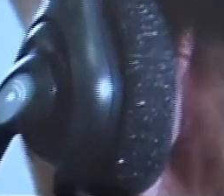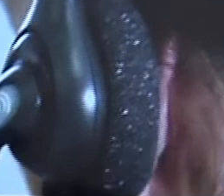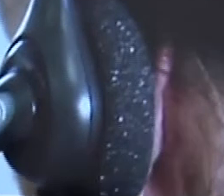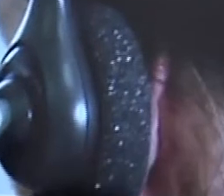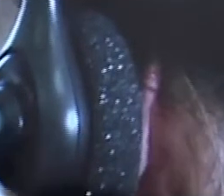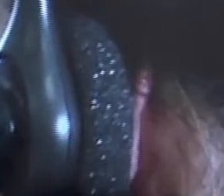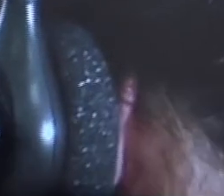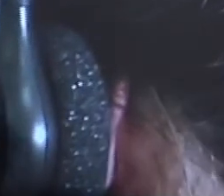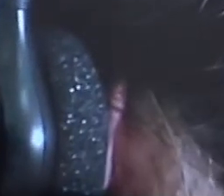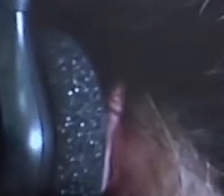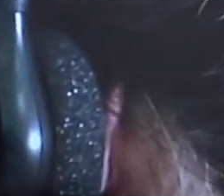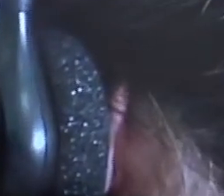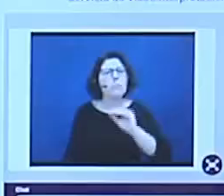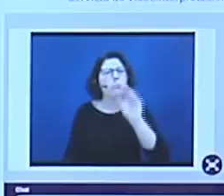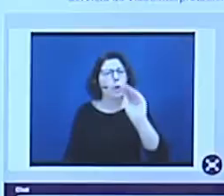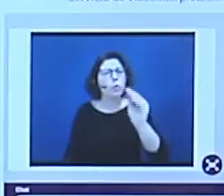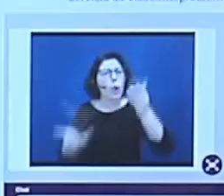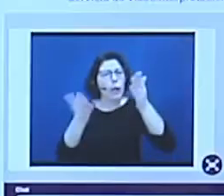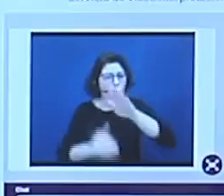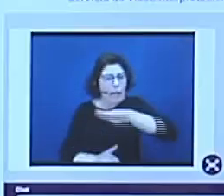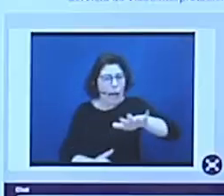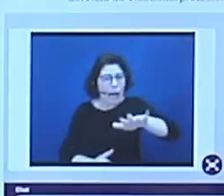¿Podrías decirme si hay menores en la vivienda?